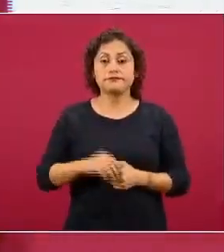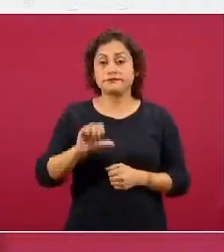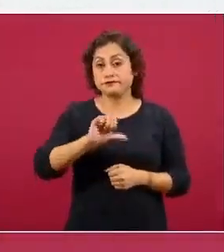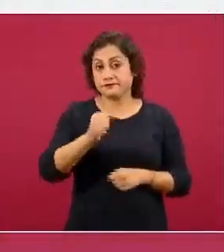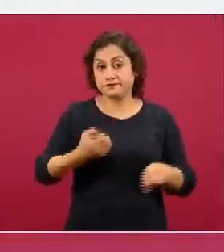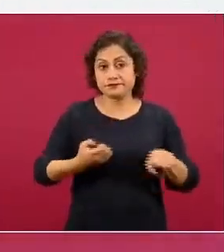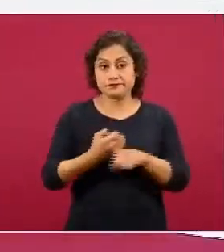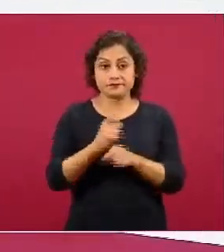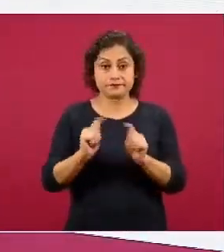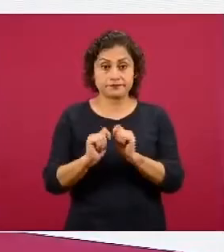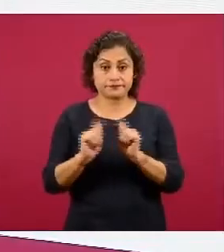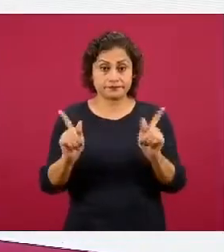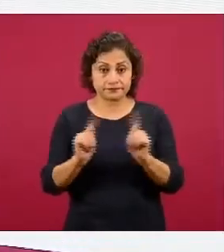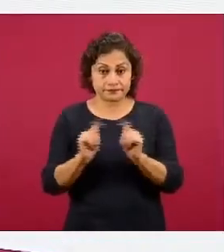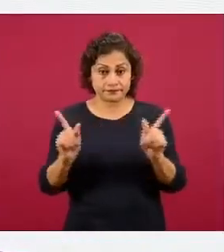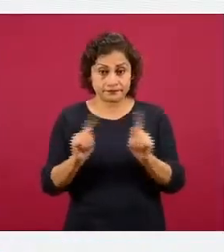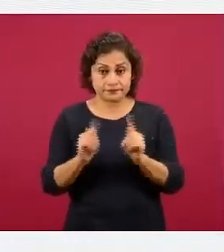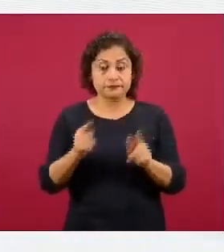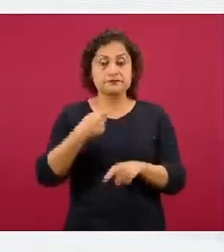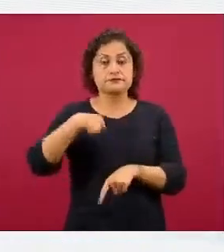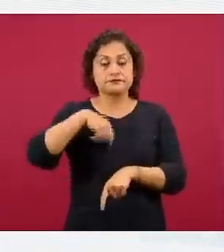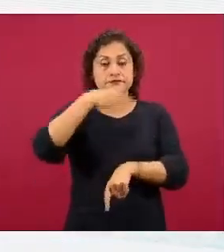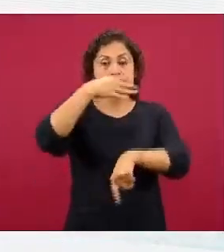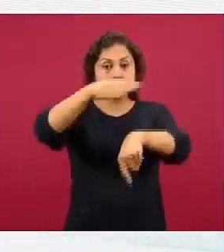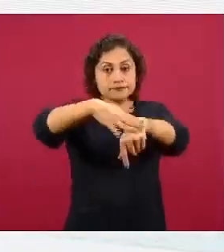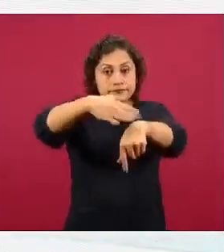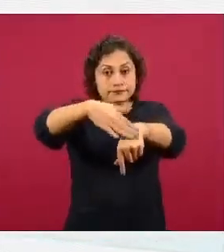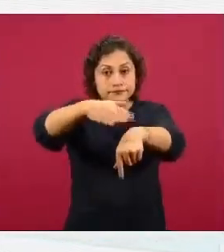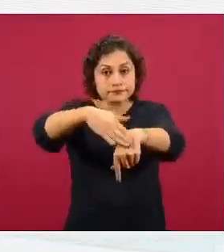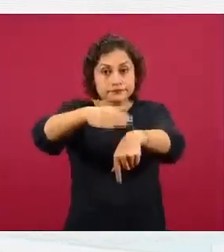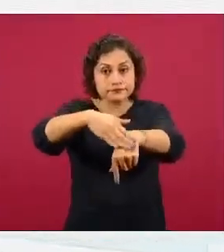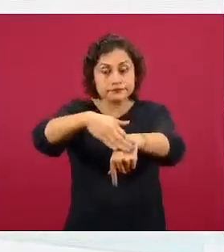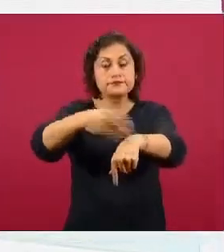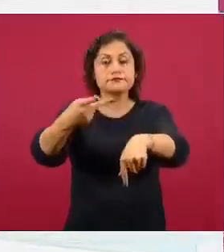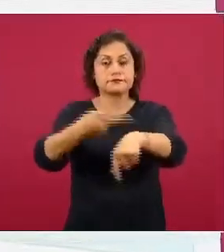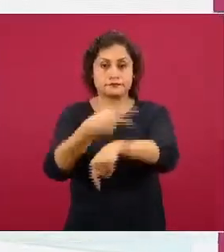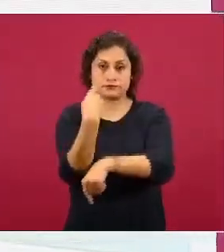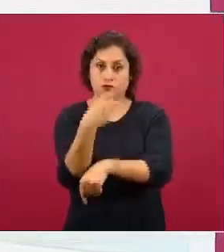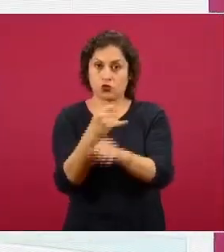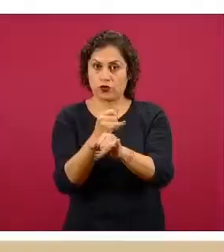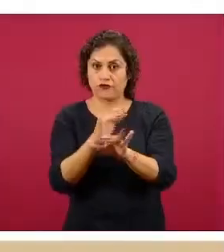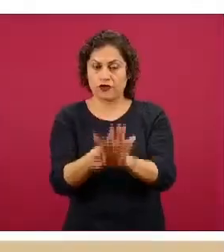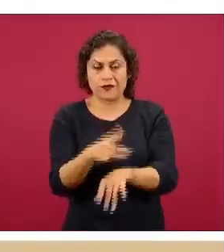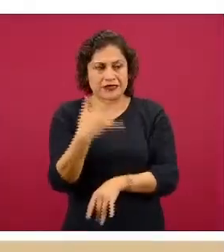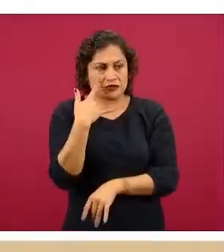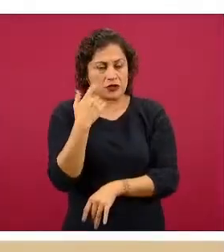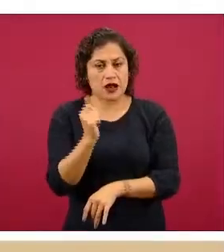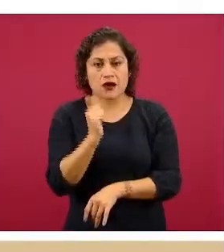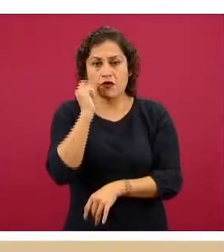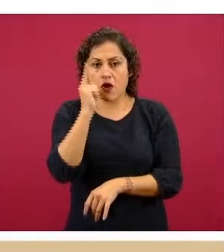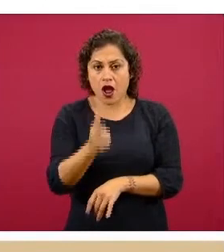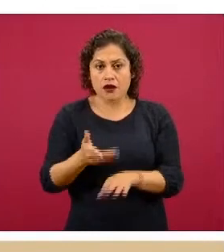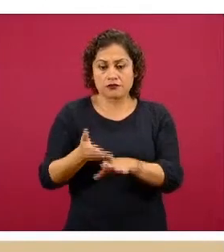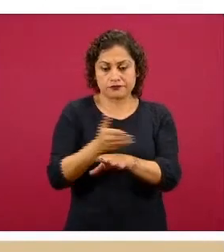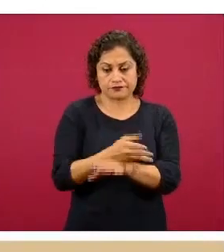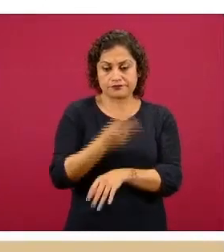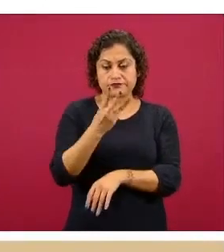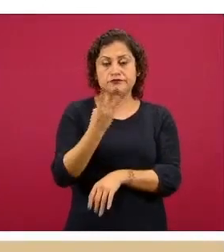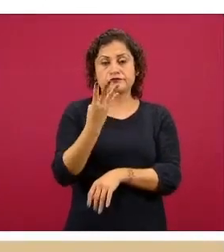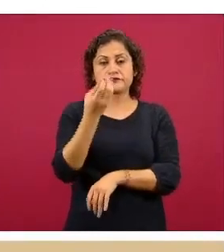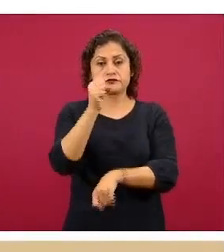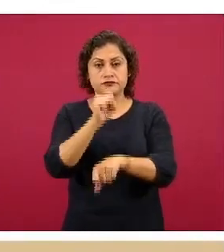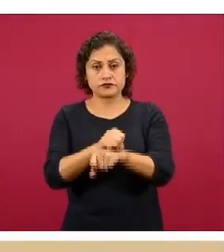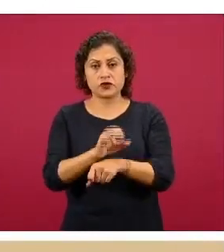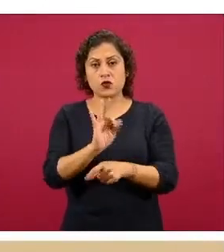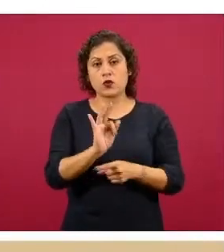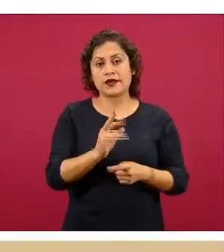es de los otros estados donde hemos alertado de claramente unos datos de subregistro en las últimas 3-4 semanas, la 42,